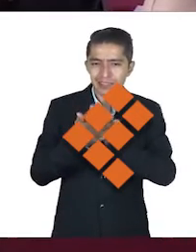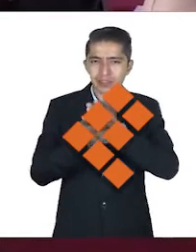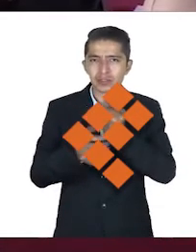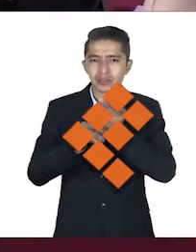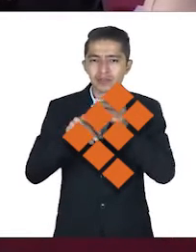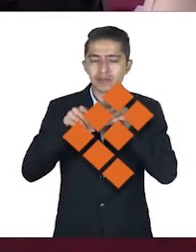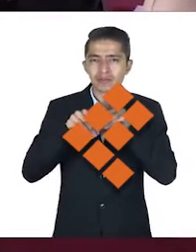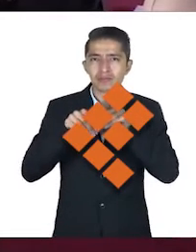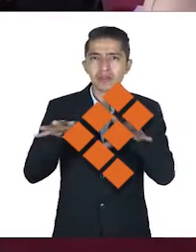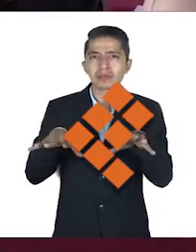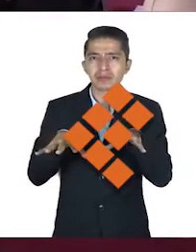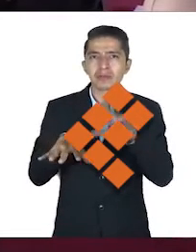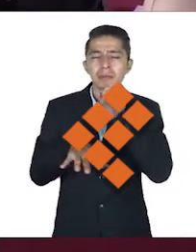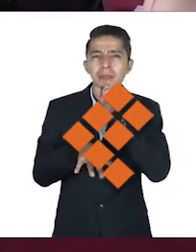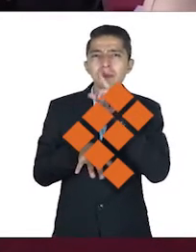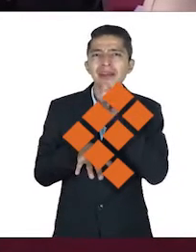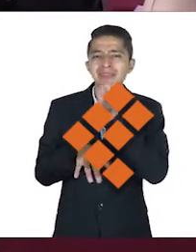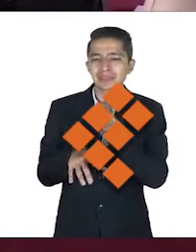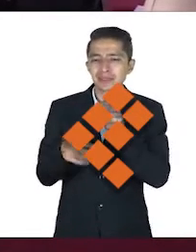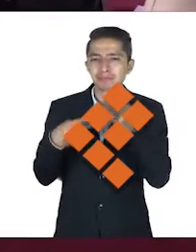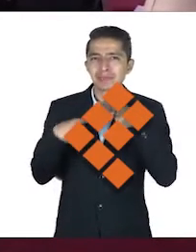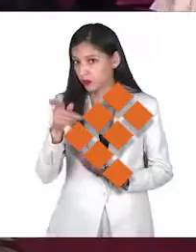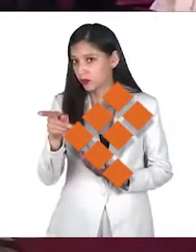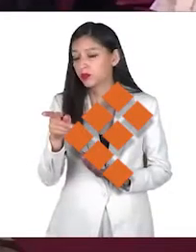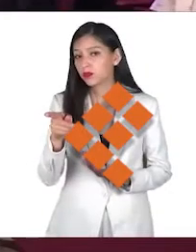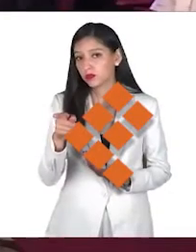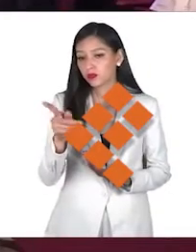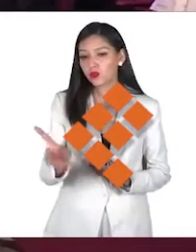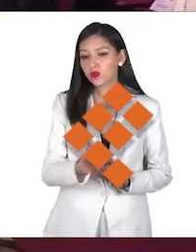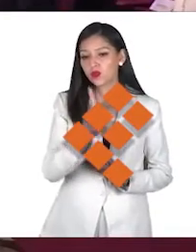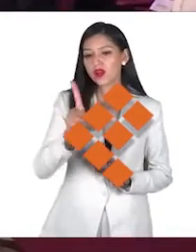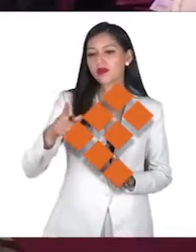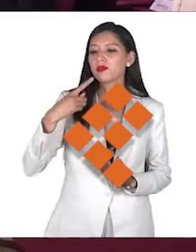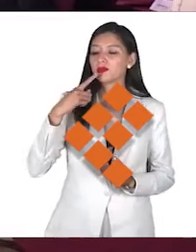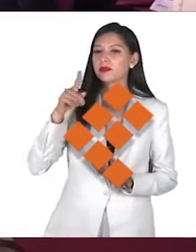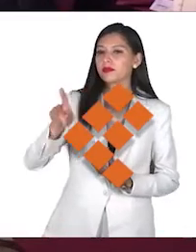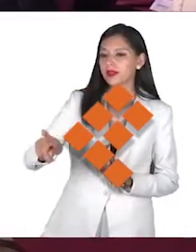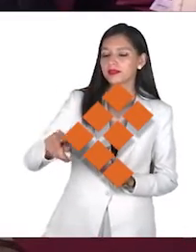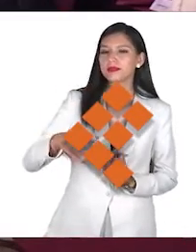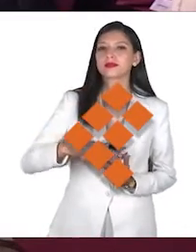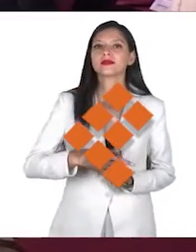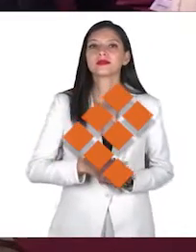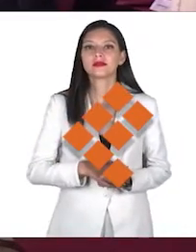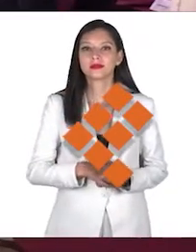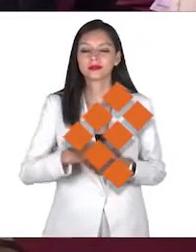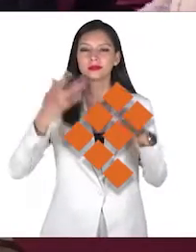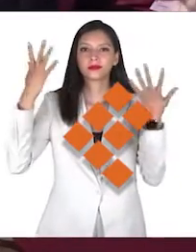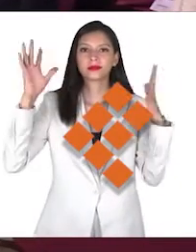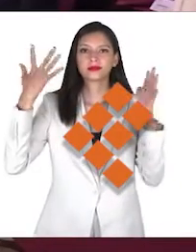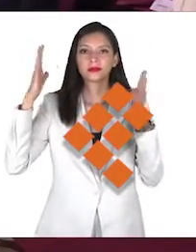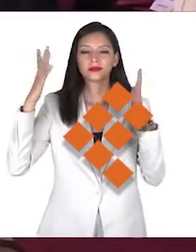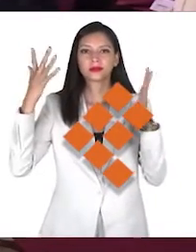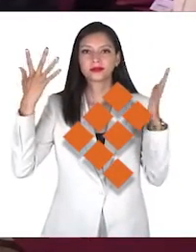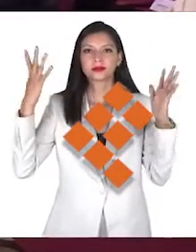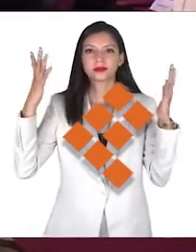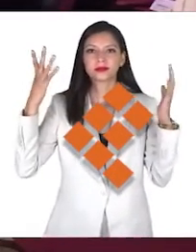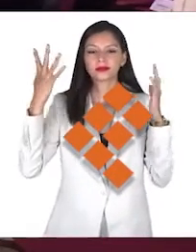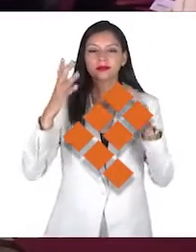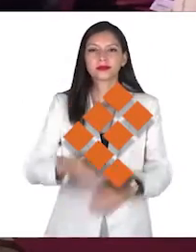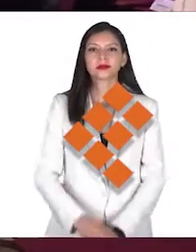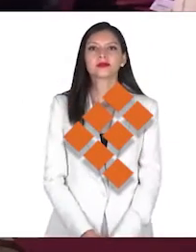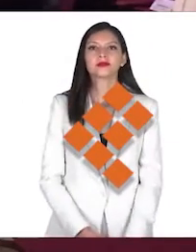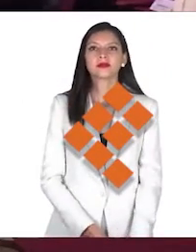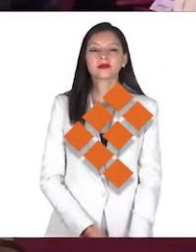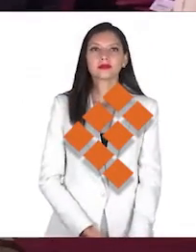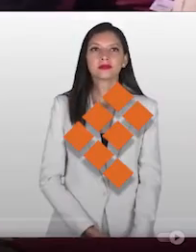letra, ya que los 38 diputados presentes en la sesión votaron en línea, por lo que los nombramientos salieron por unanimidad de las ternas presentadas por las